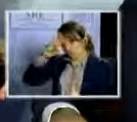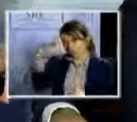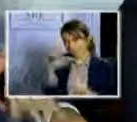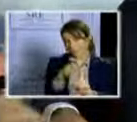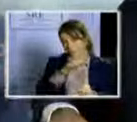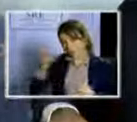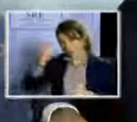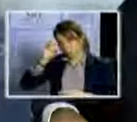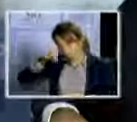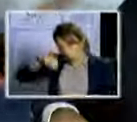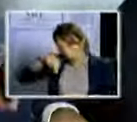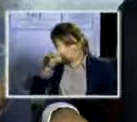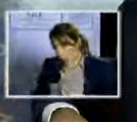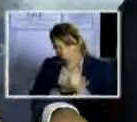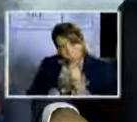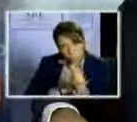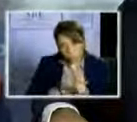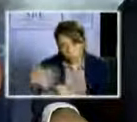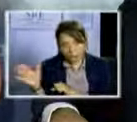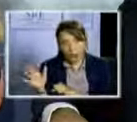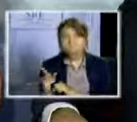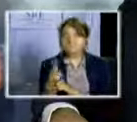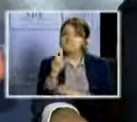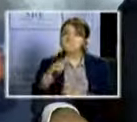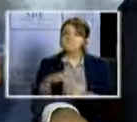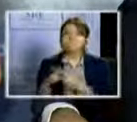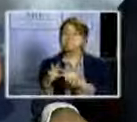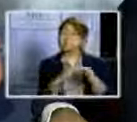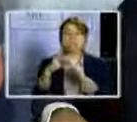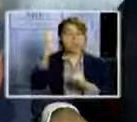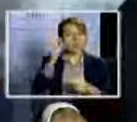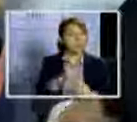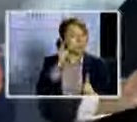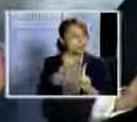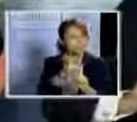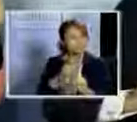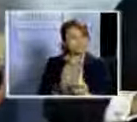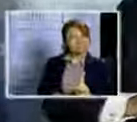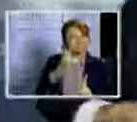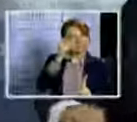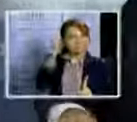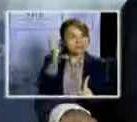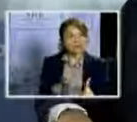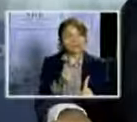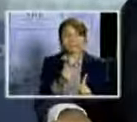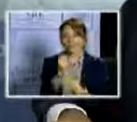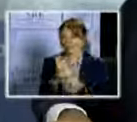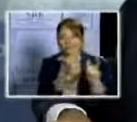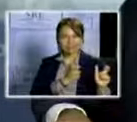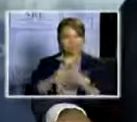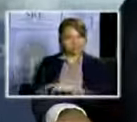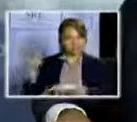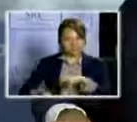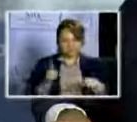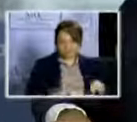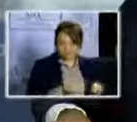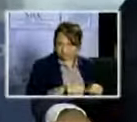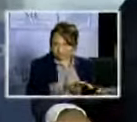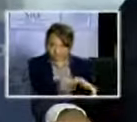ese momento era lo que querían todos los estados. Uno era el desarme nuclear, con esas palabras, y el otro era la regulación de